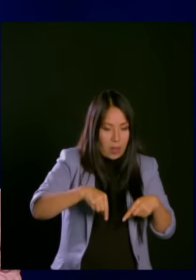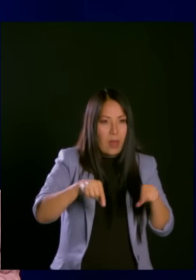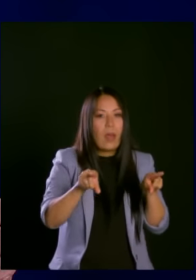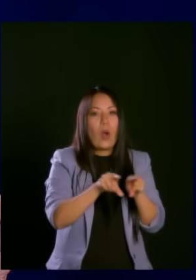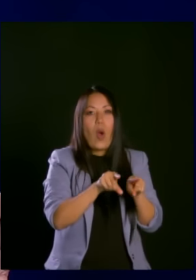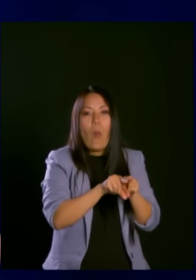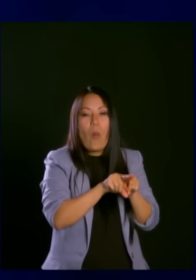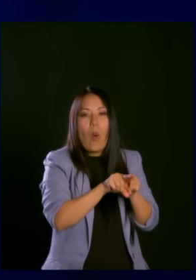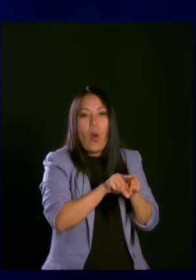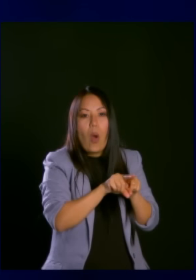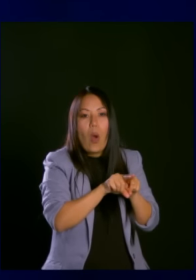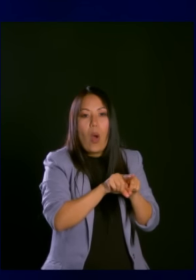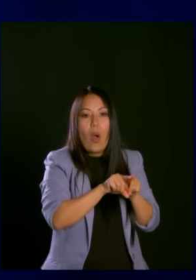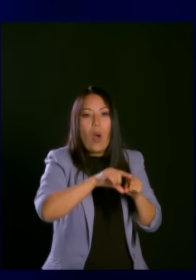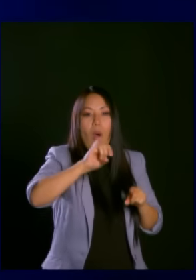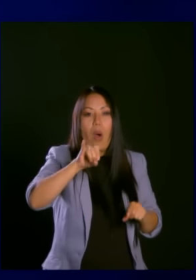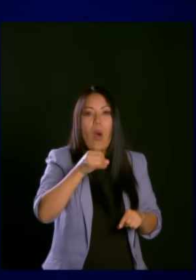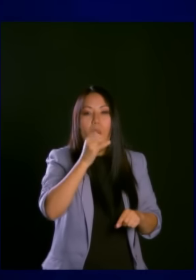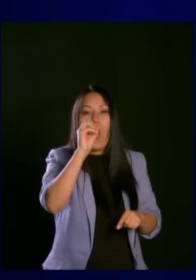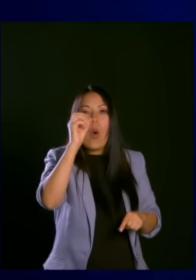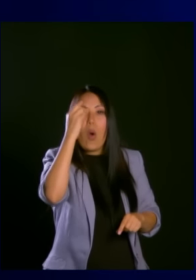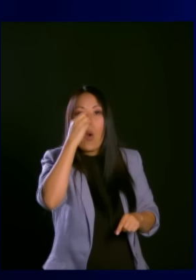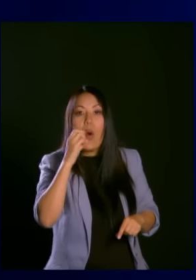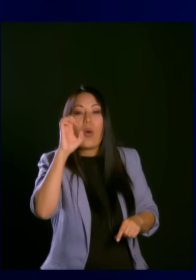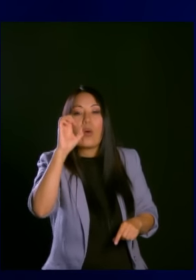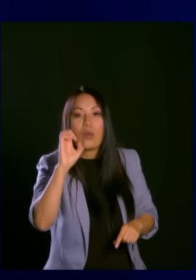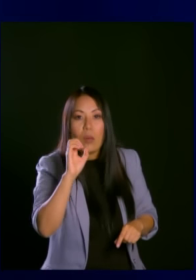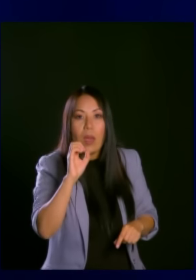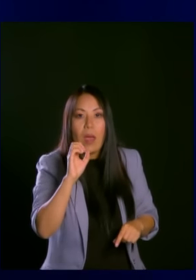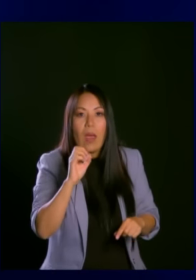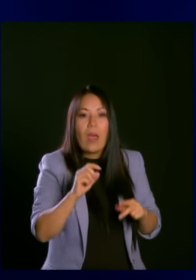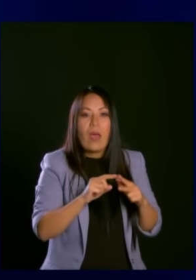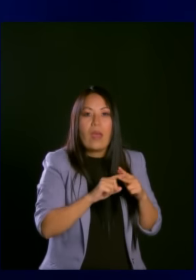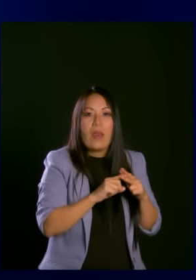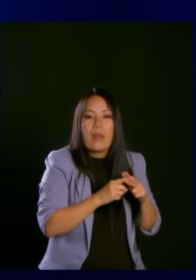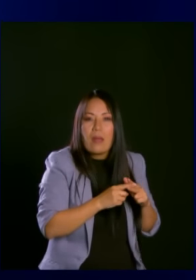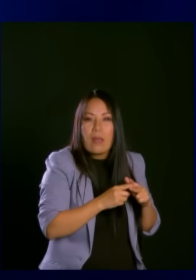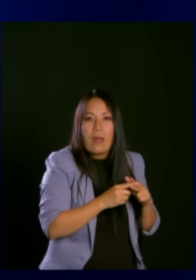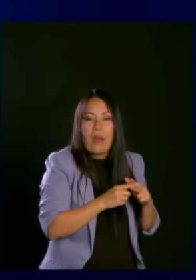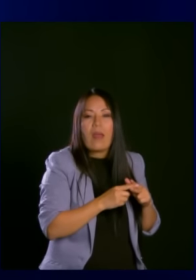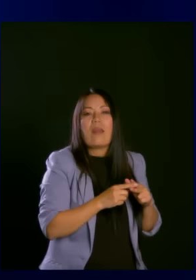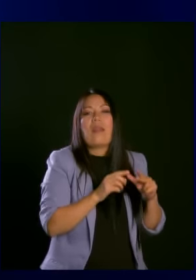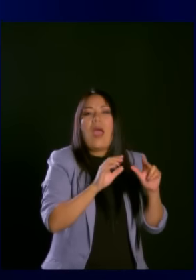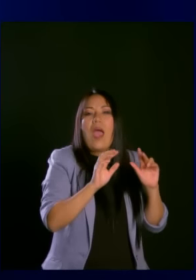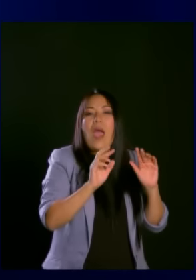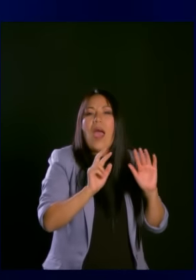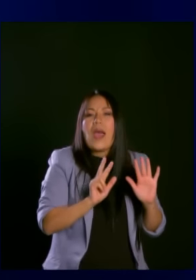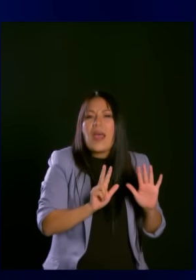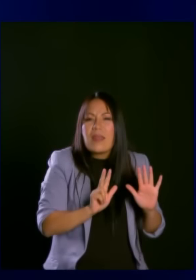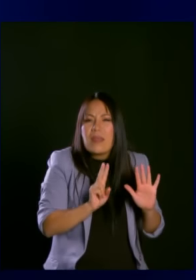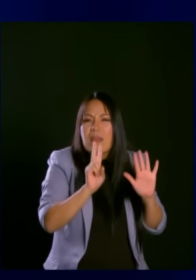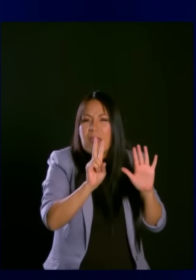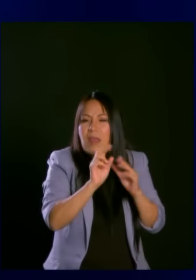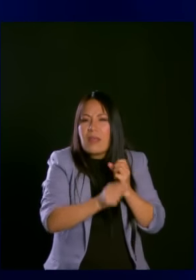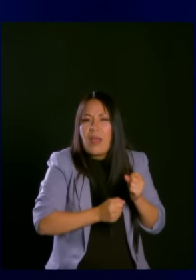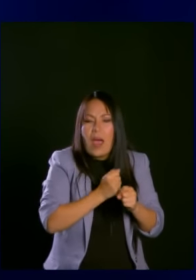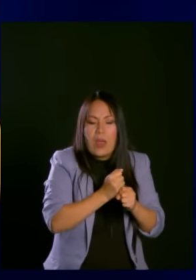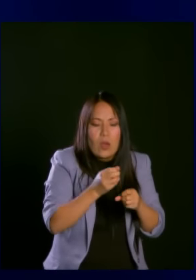años guardaste y durante los próximos 7 años vas a bendecir a la gente. Y me dio esta gran